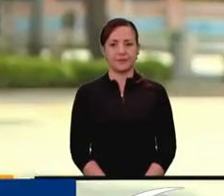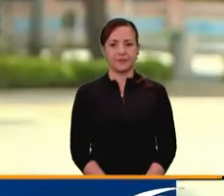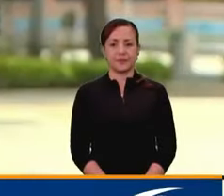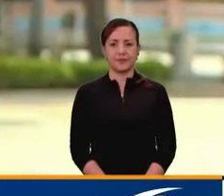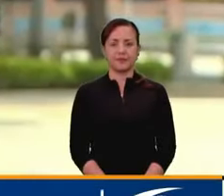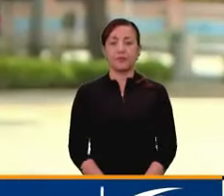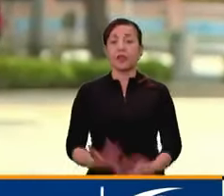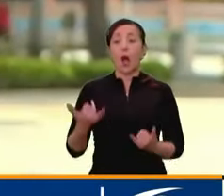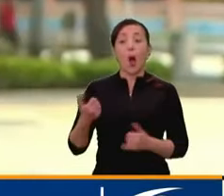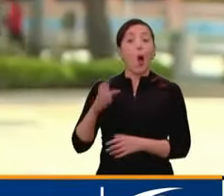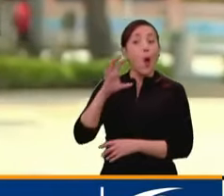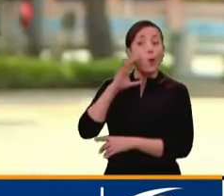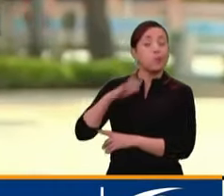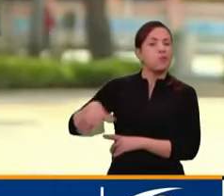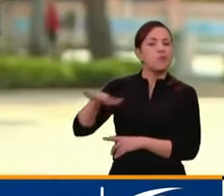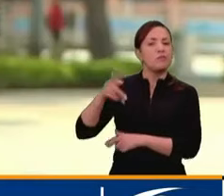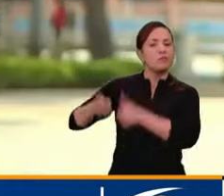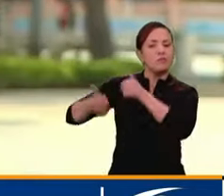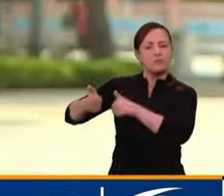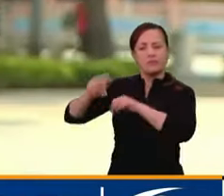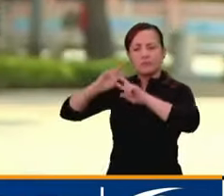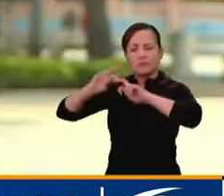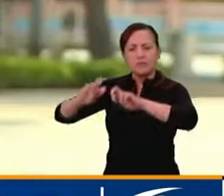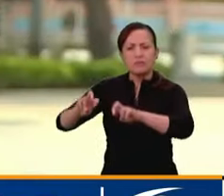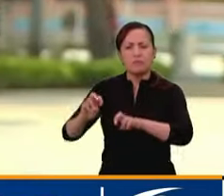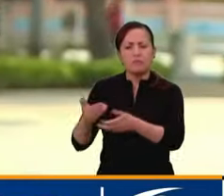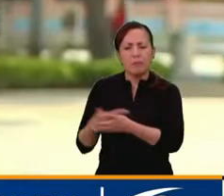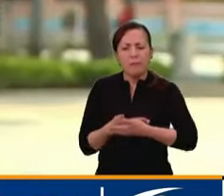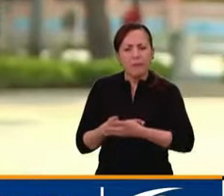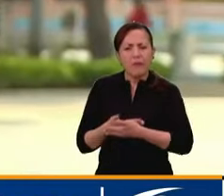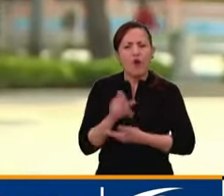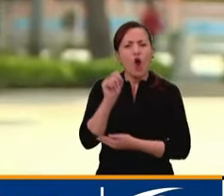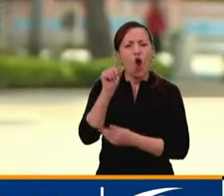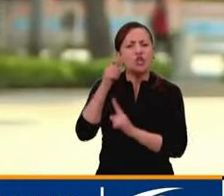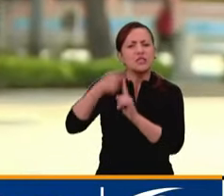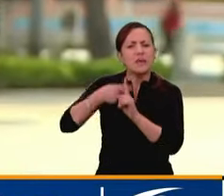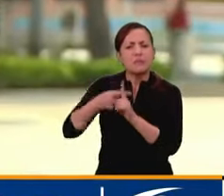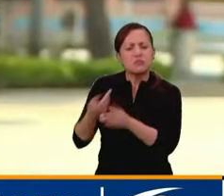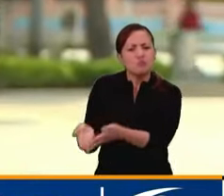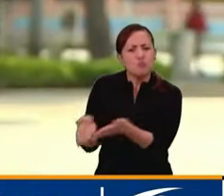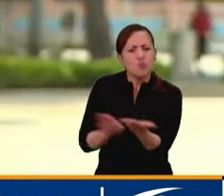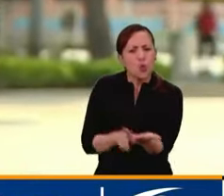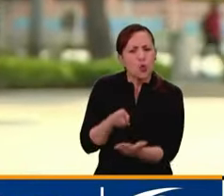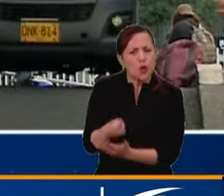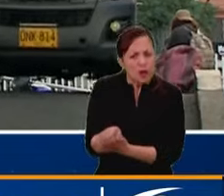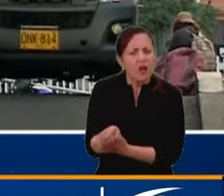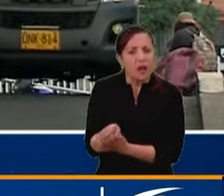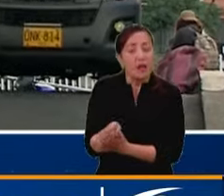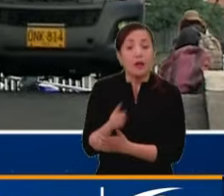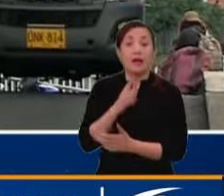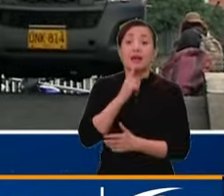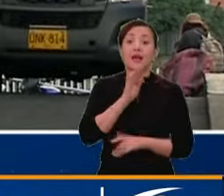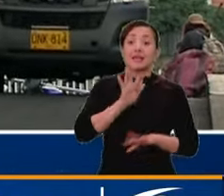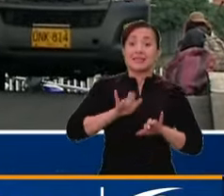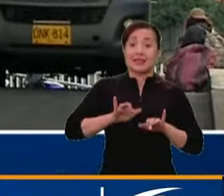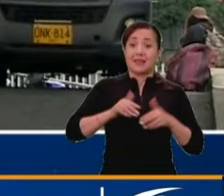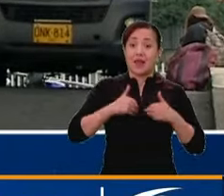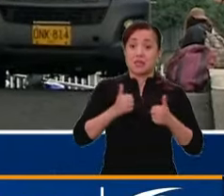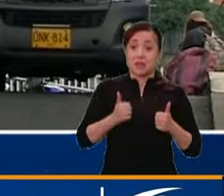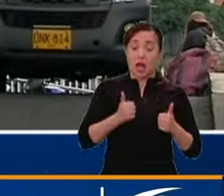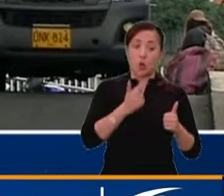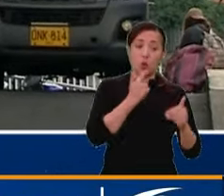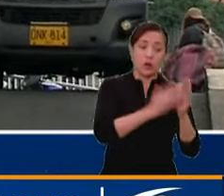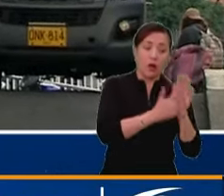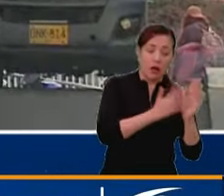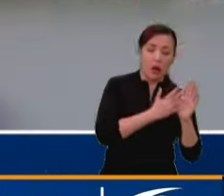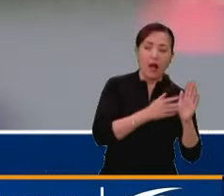esta hora las autoridades investigan la muerte de una bebé de 11 meses. Según la Secretaría de Salud, su padre la habría llevado al hospital del